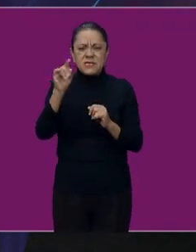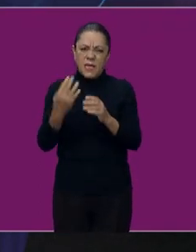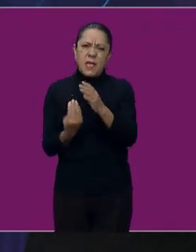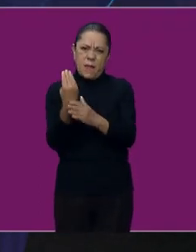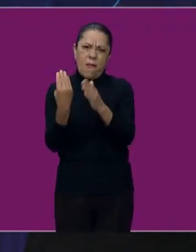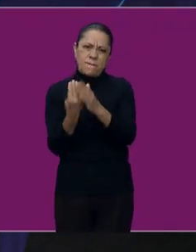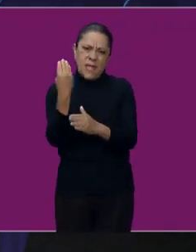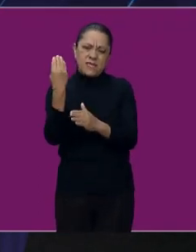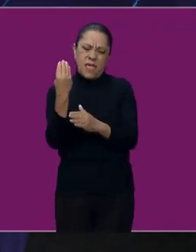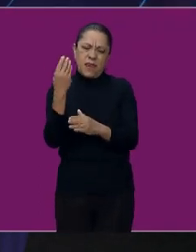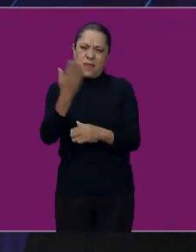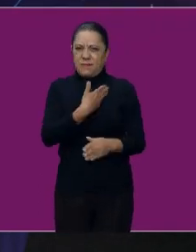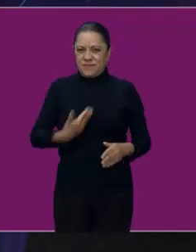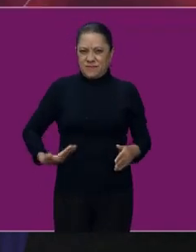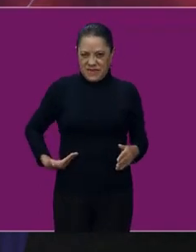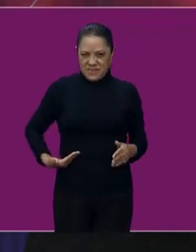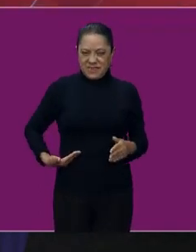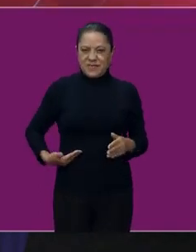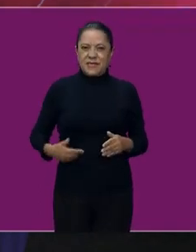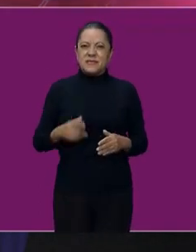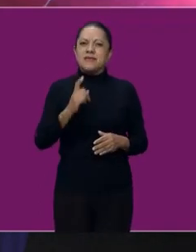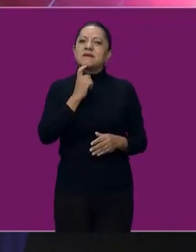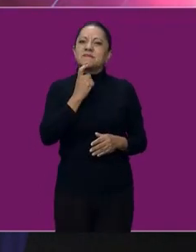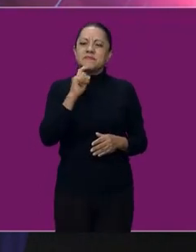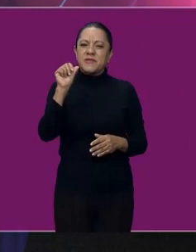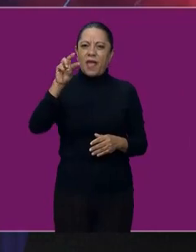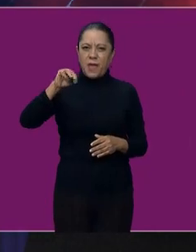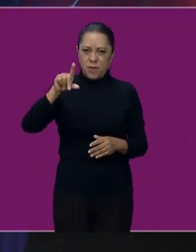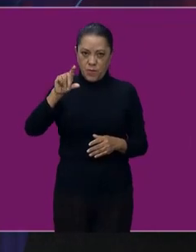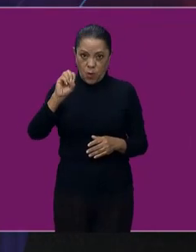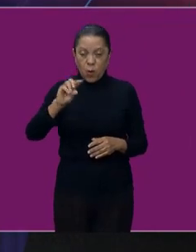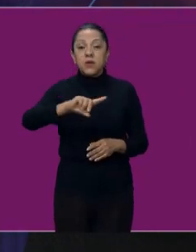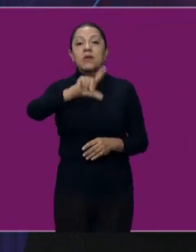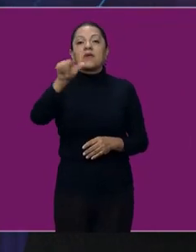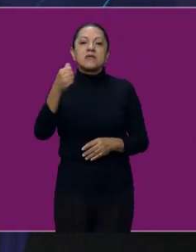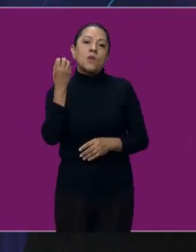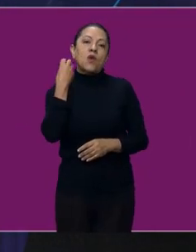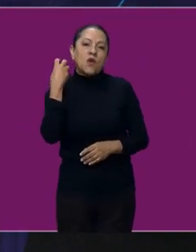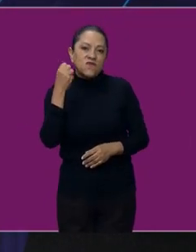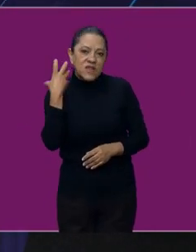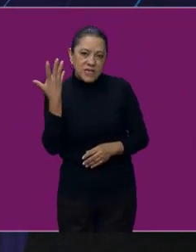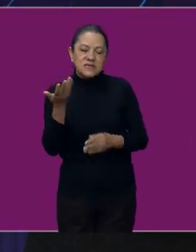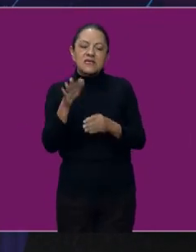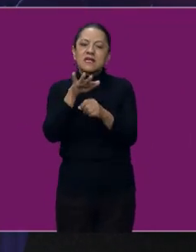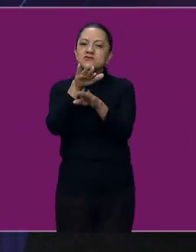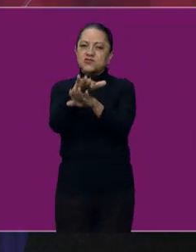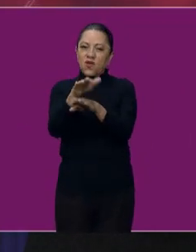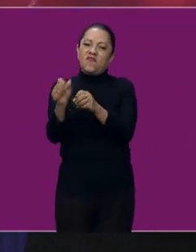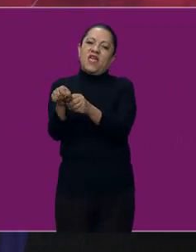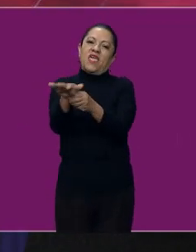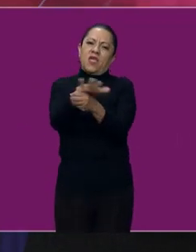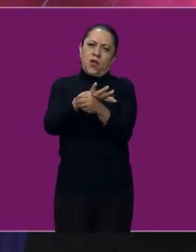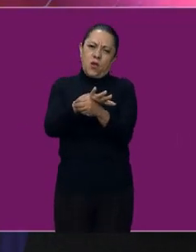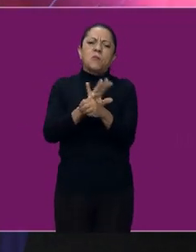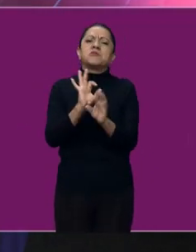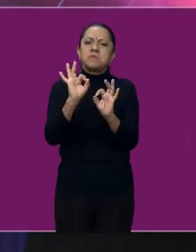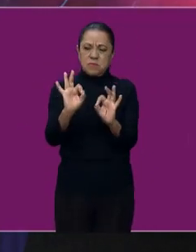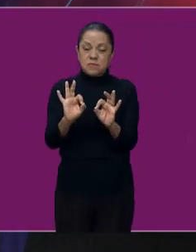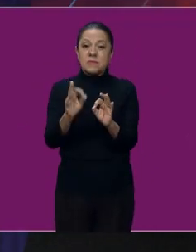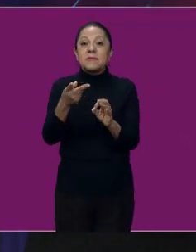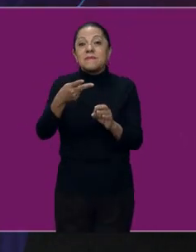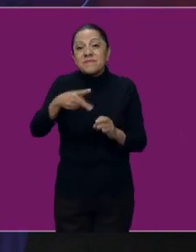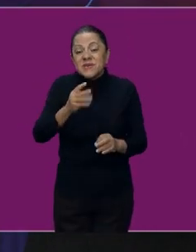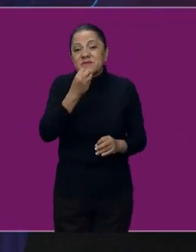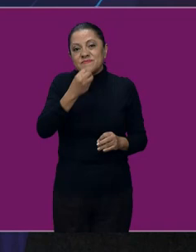mañaneras con él presidente y después con las conferencias sobre cubrir pero